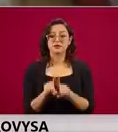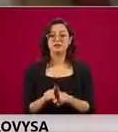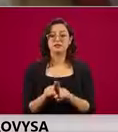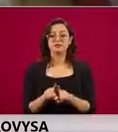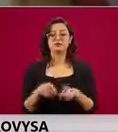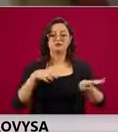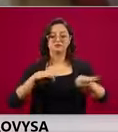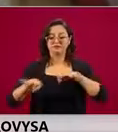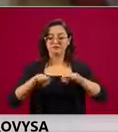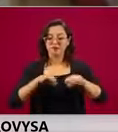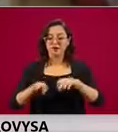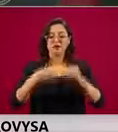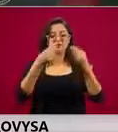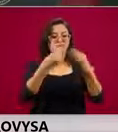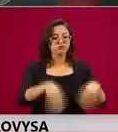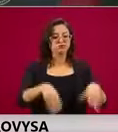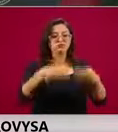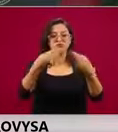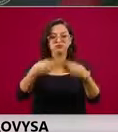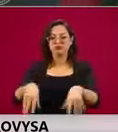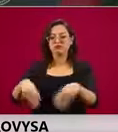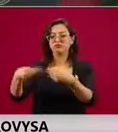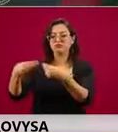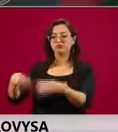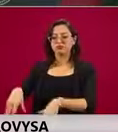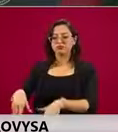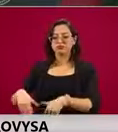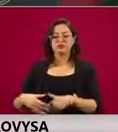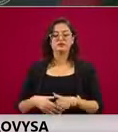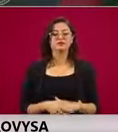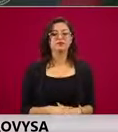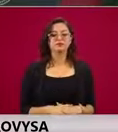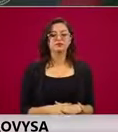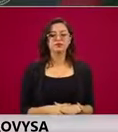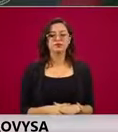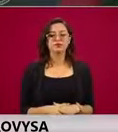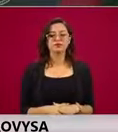De fuentes de empleo. Busca precisamente